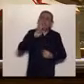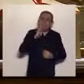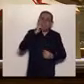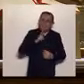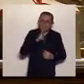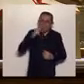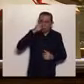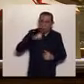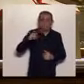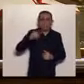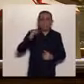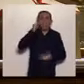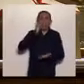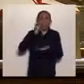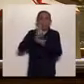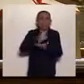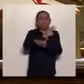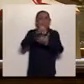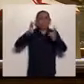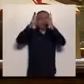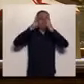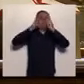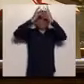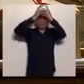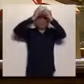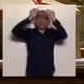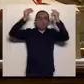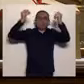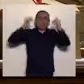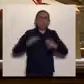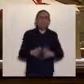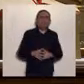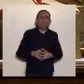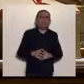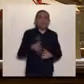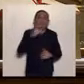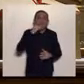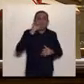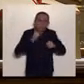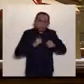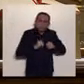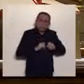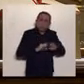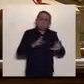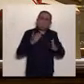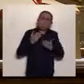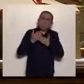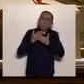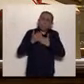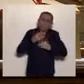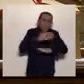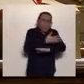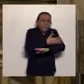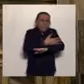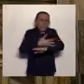bendición final. Que el Señor esté con ustedes. Y con tu espíritu. Dios misericordioso, te pedimos que derrames